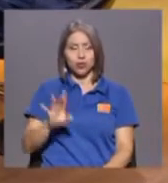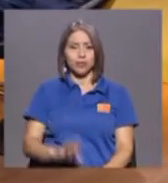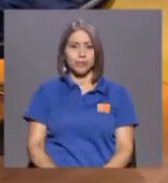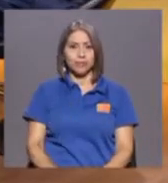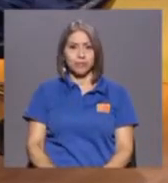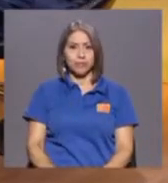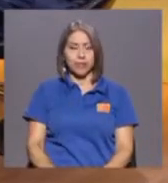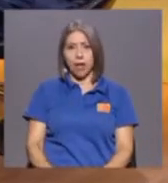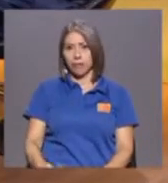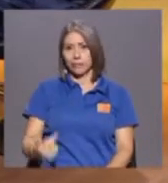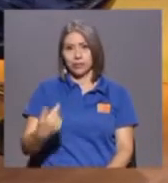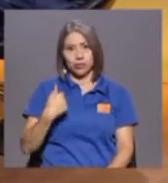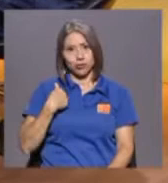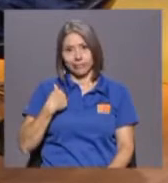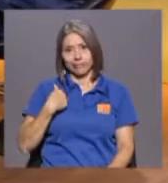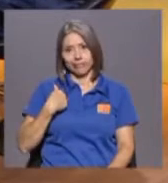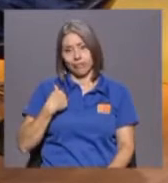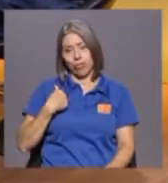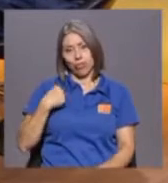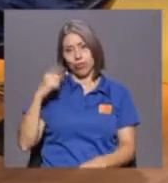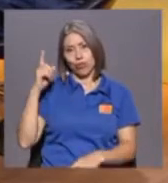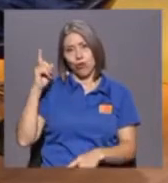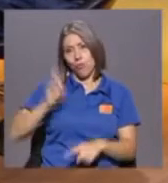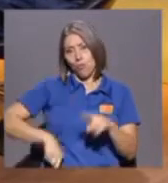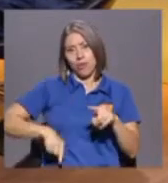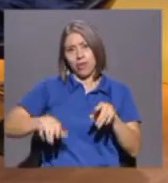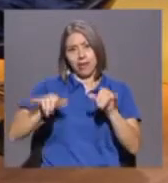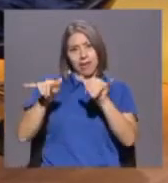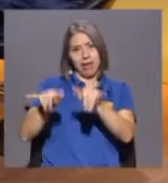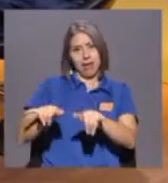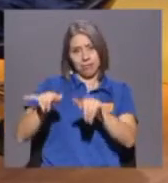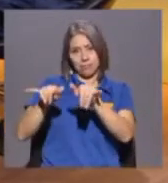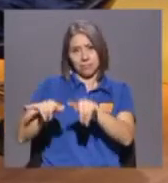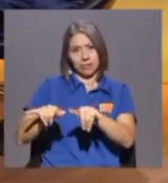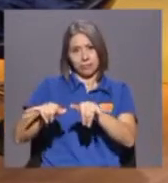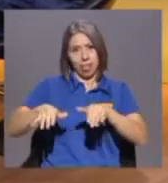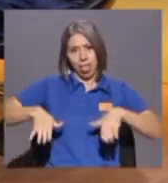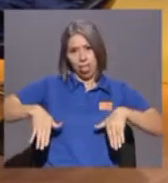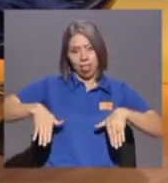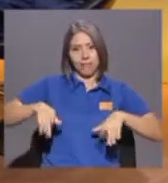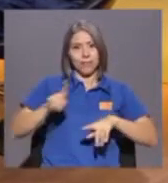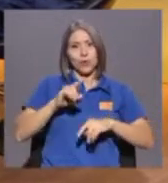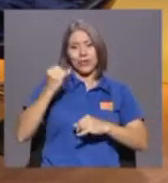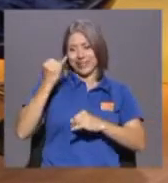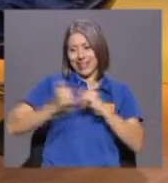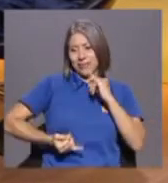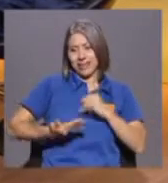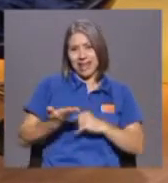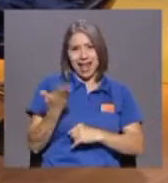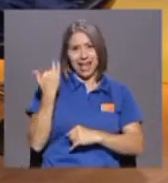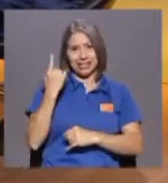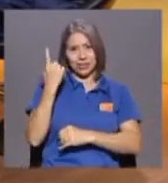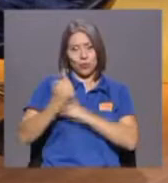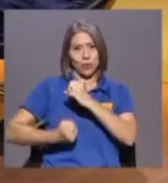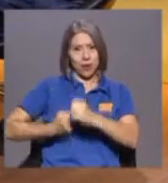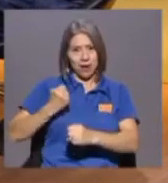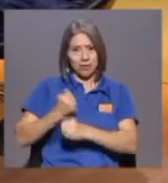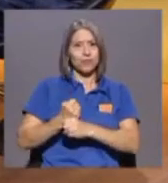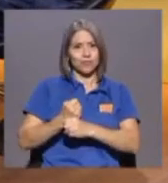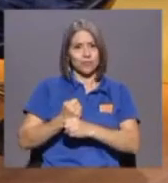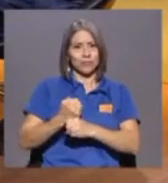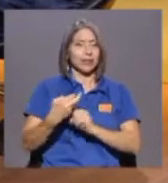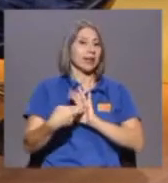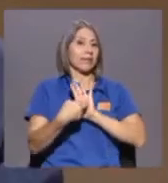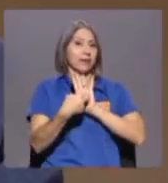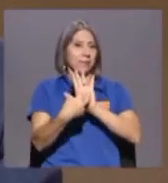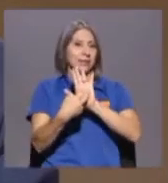No tuve tiempo de quedarme, terminé hace justo un año la